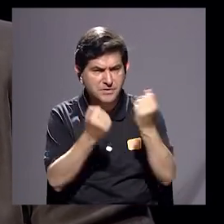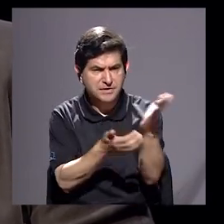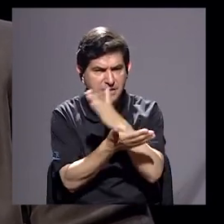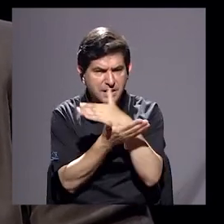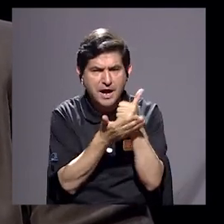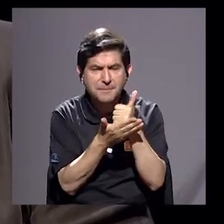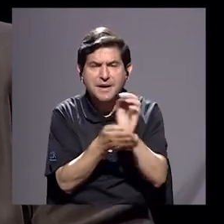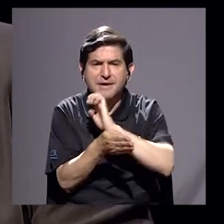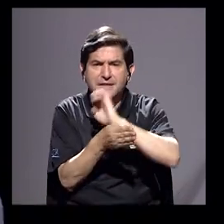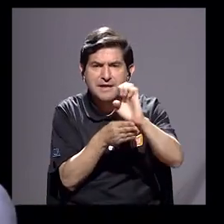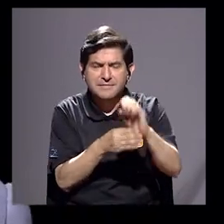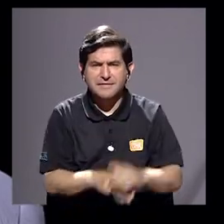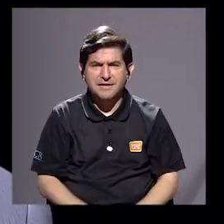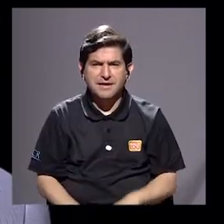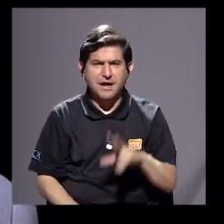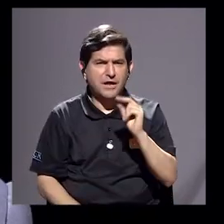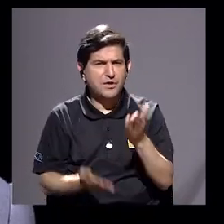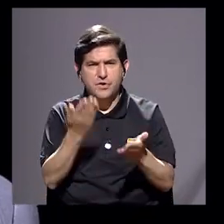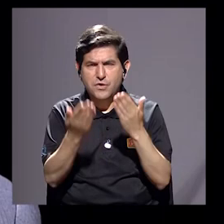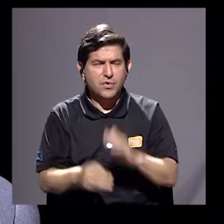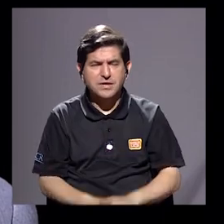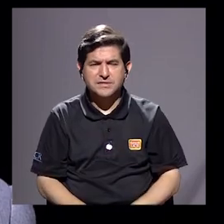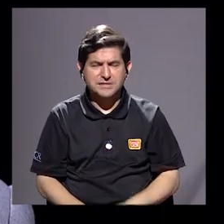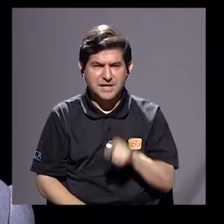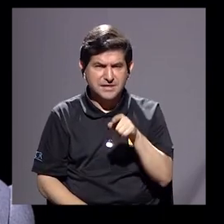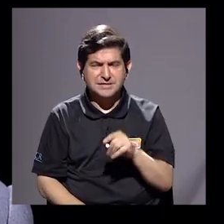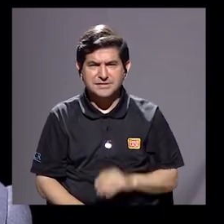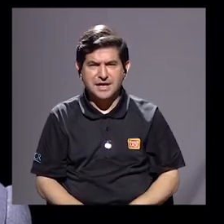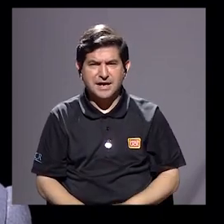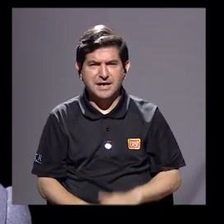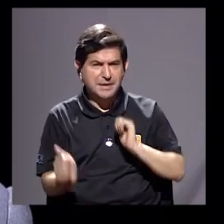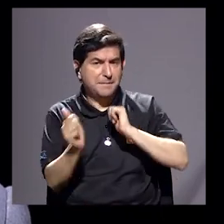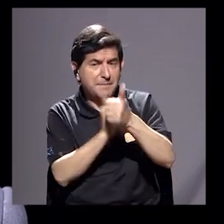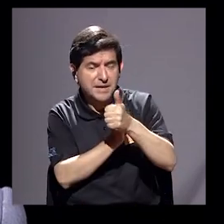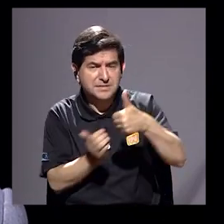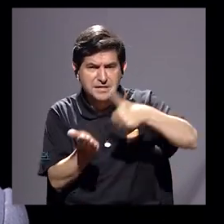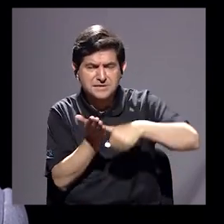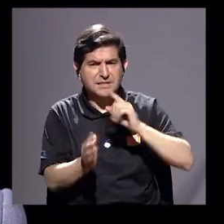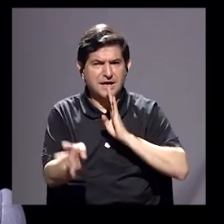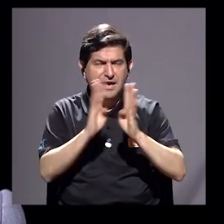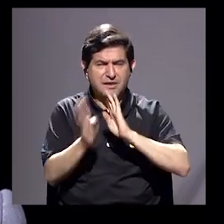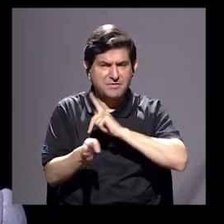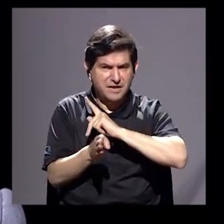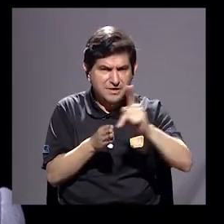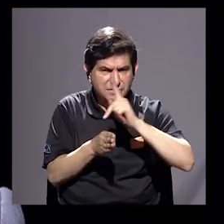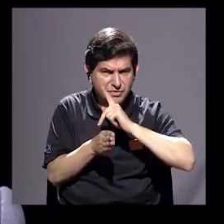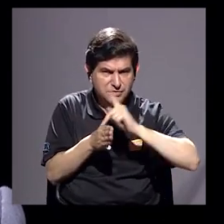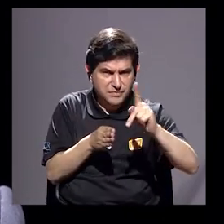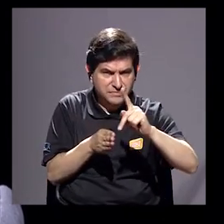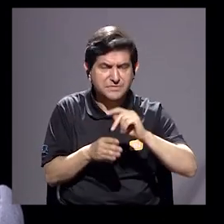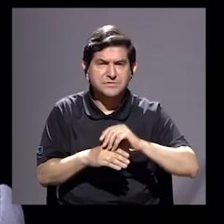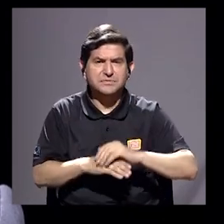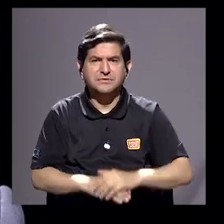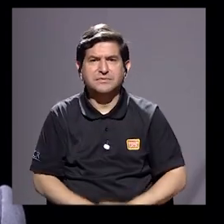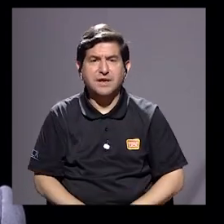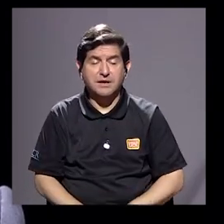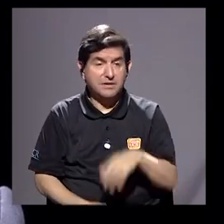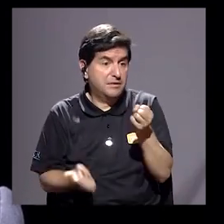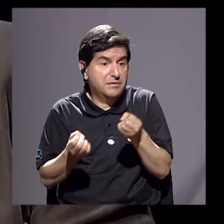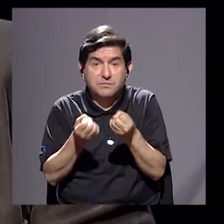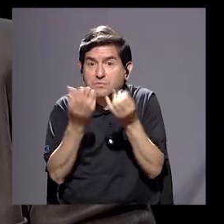parte ética fue un poquito excesivo el voto cuando plantea eso del profesionalismo en